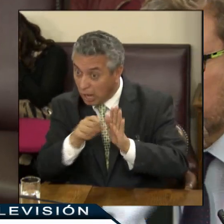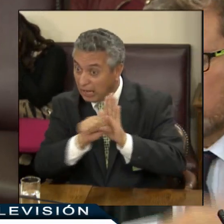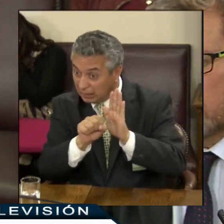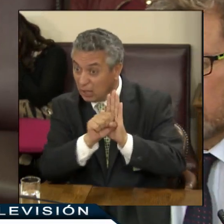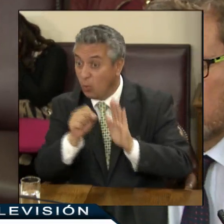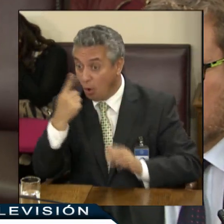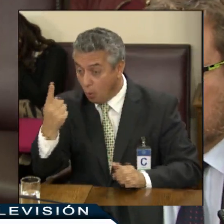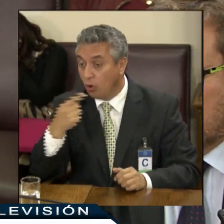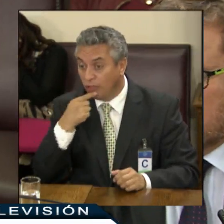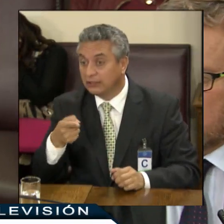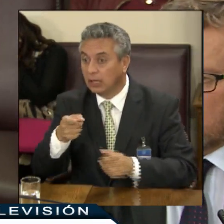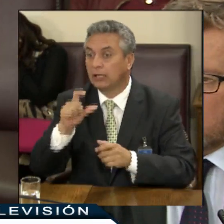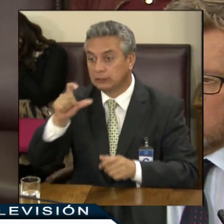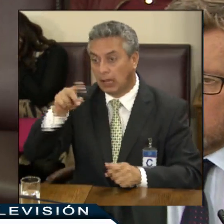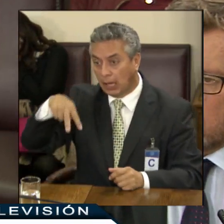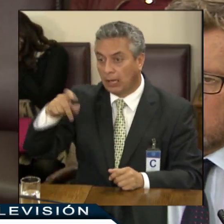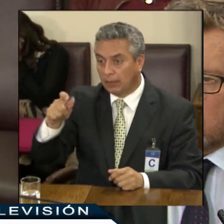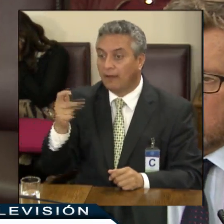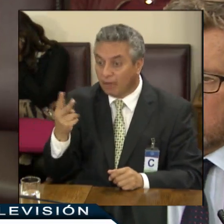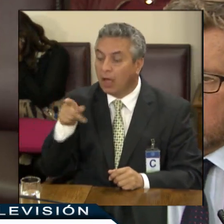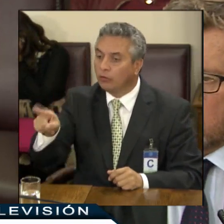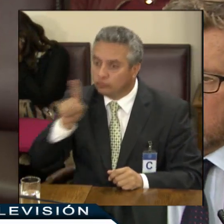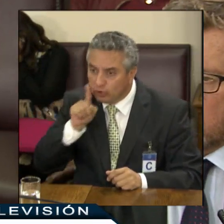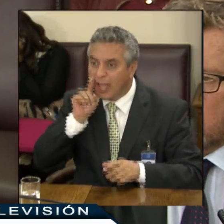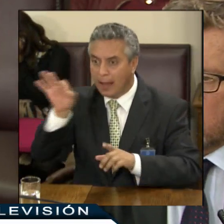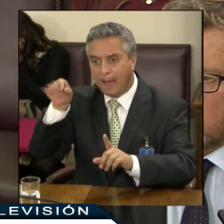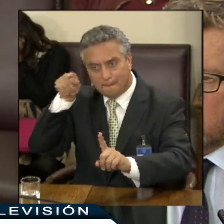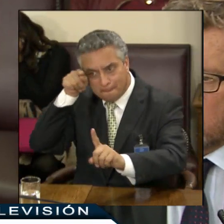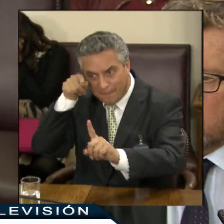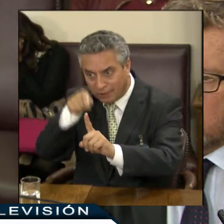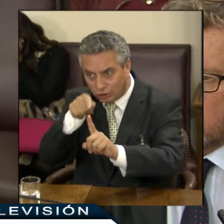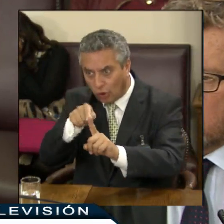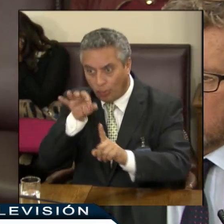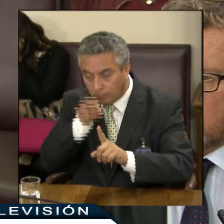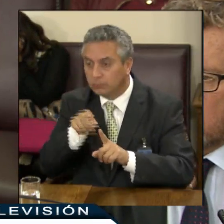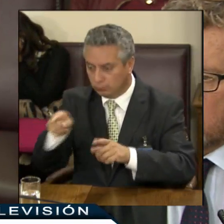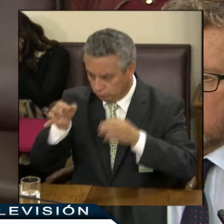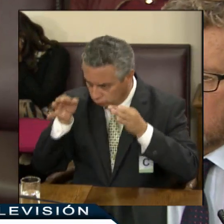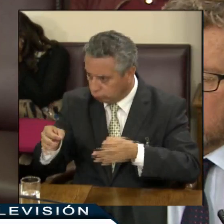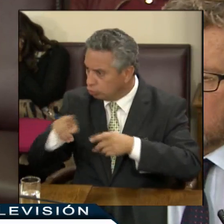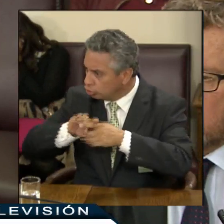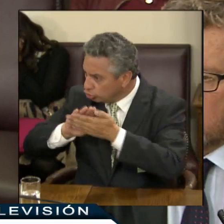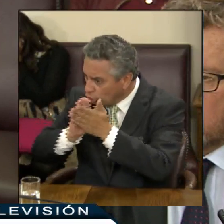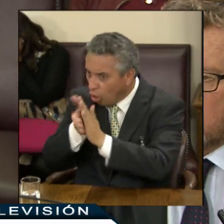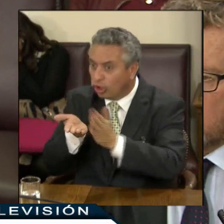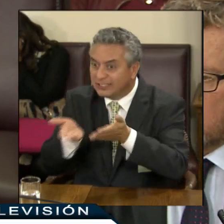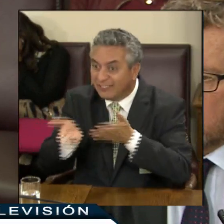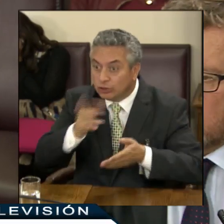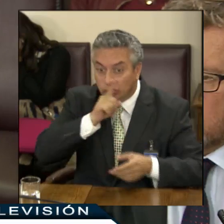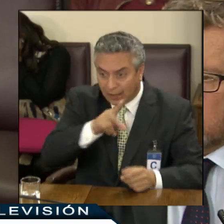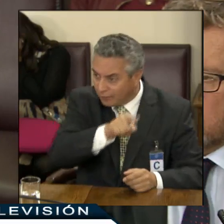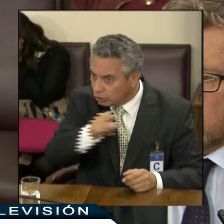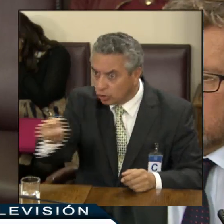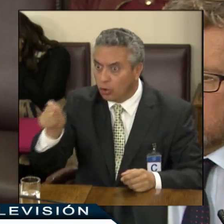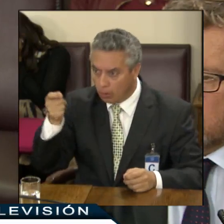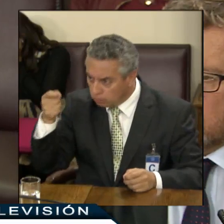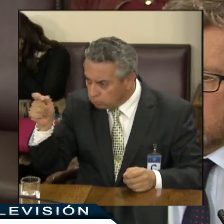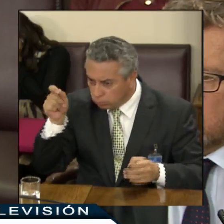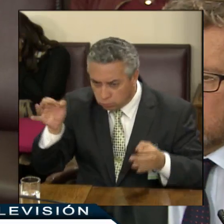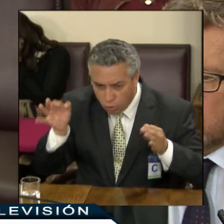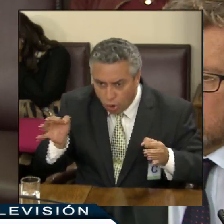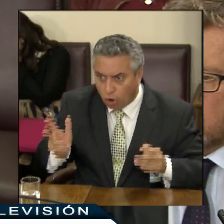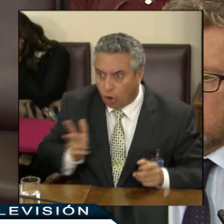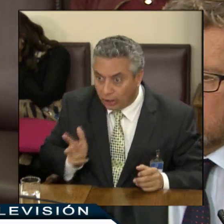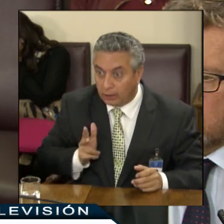señala que el Consejo Nacional de televisión tiene como misión velar por el correcto funcionamiento de todos los servicios de televisión y en su inciso tercero